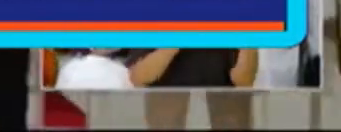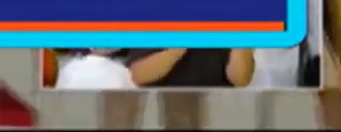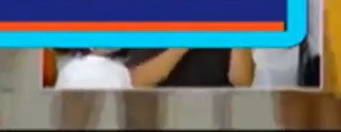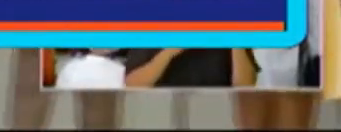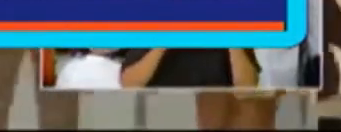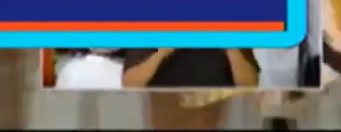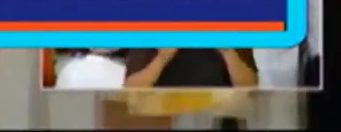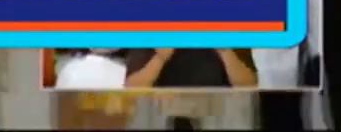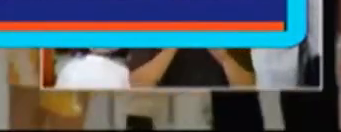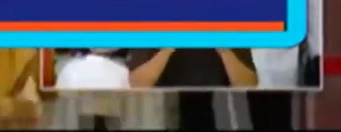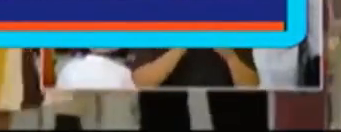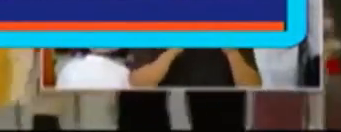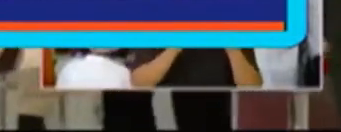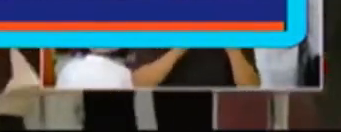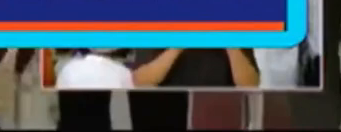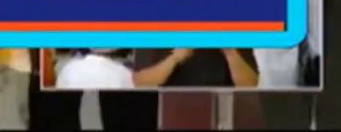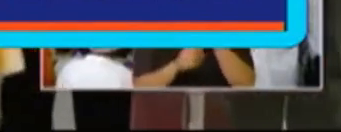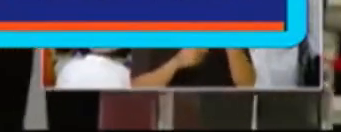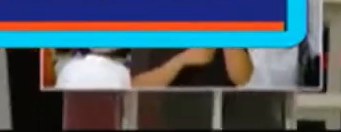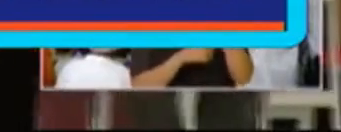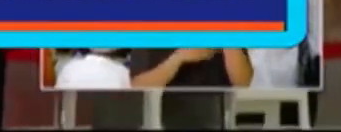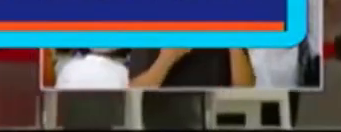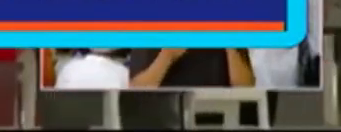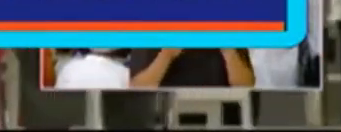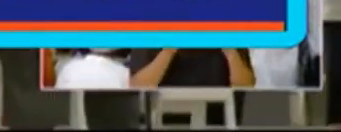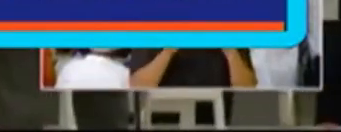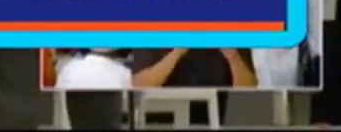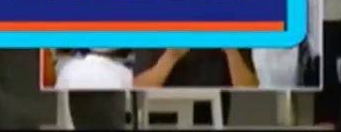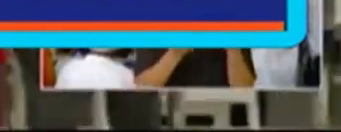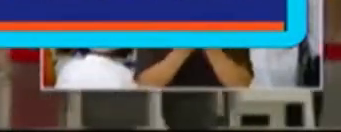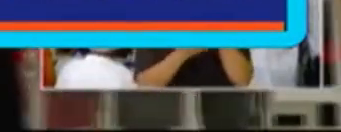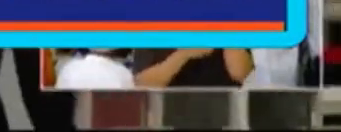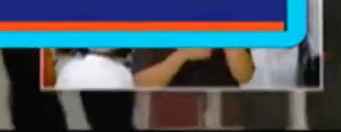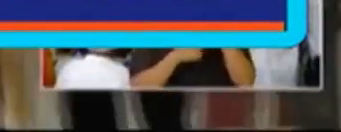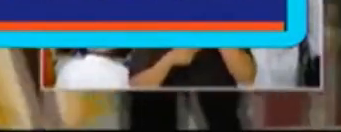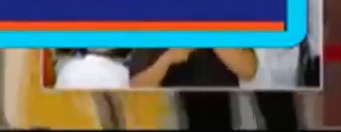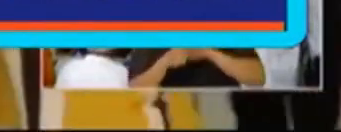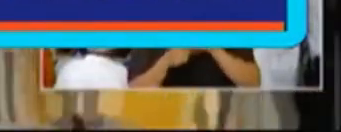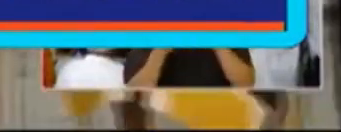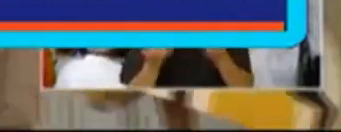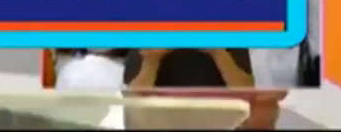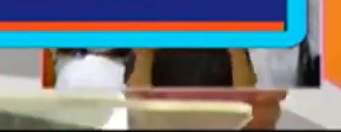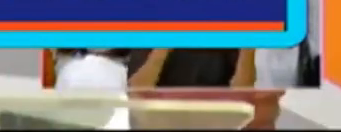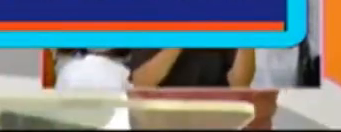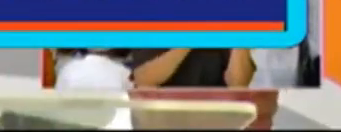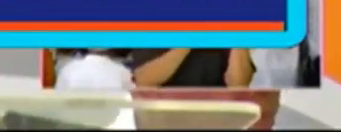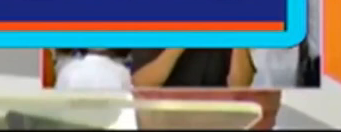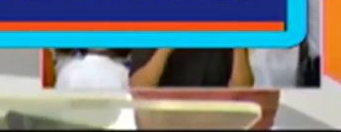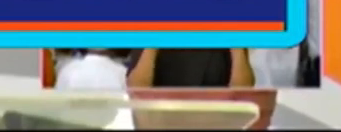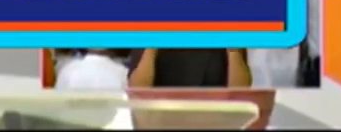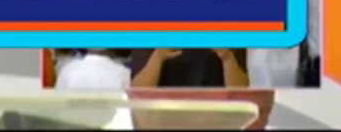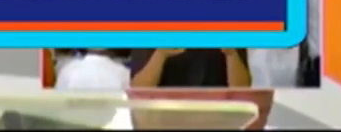decidido, directo del ministro de Educación. Empezamos con el himno nacional, luego lo que dijo. Muchas esperanzas en este año escolar. Yo